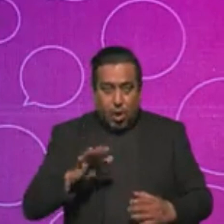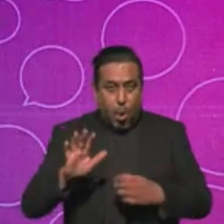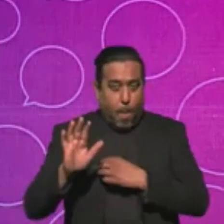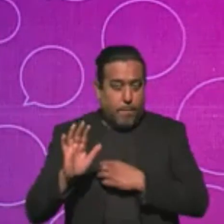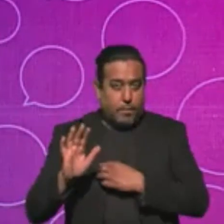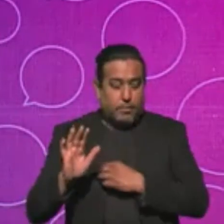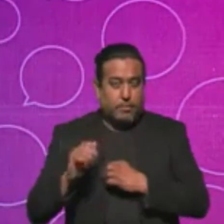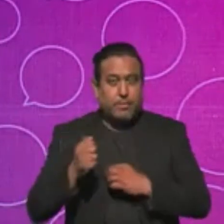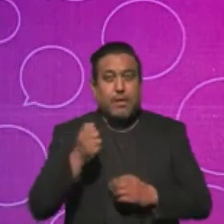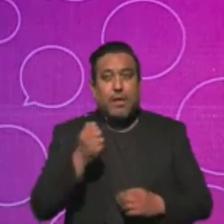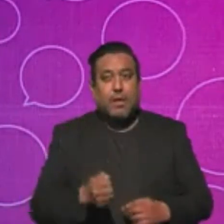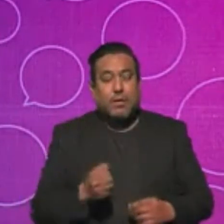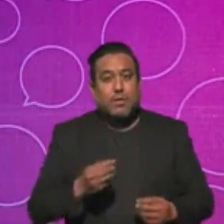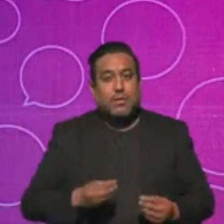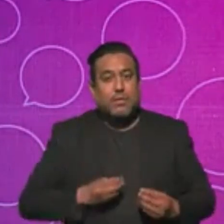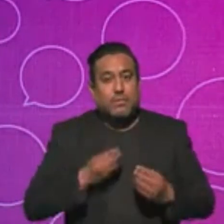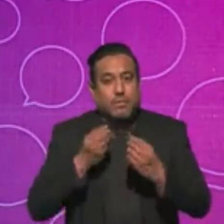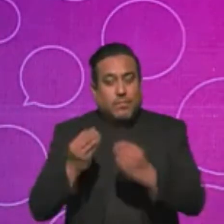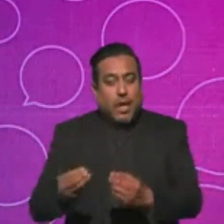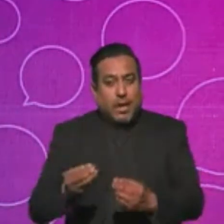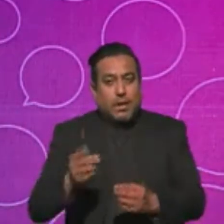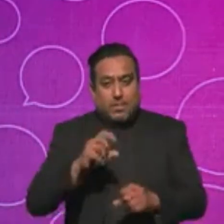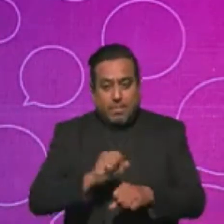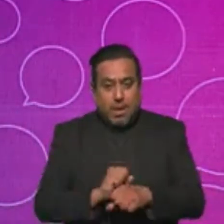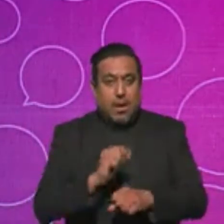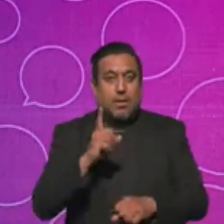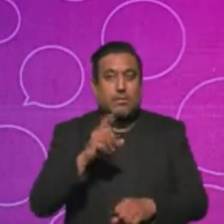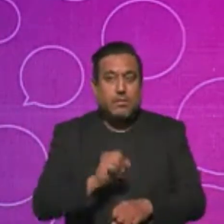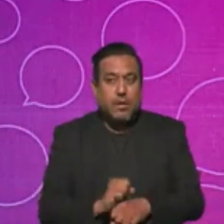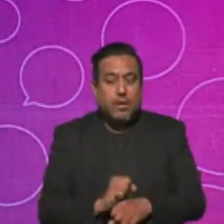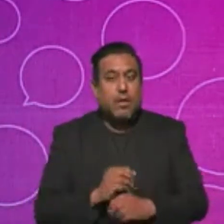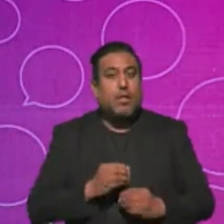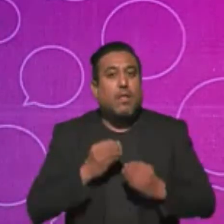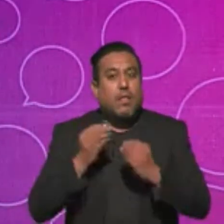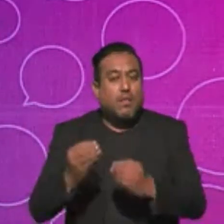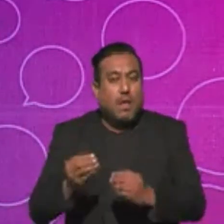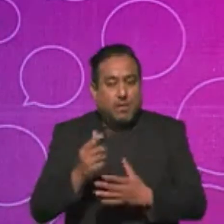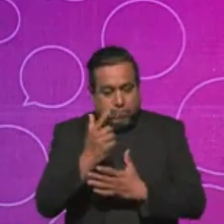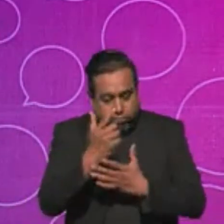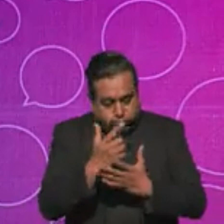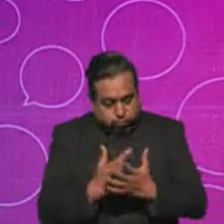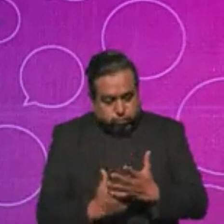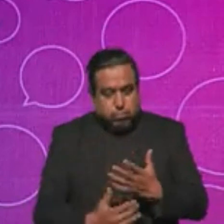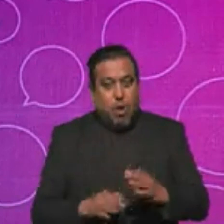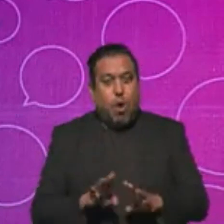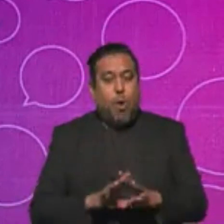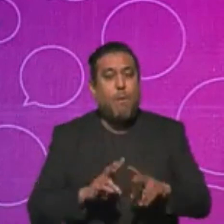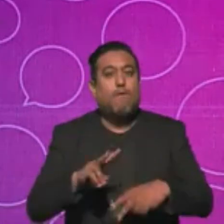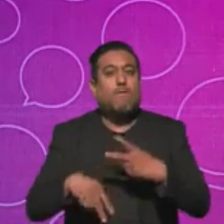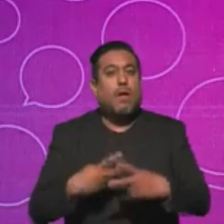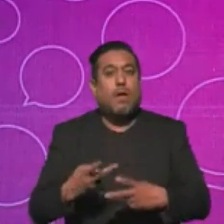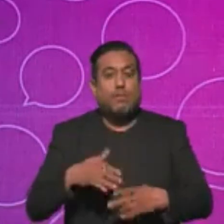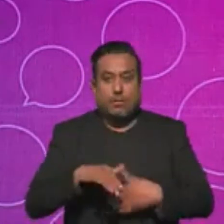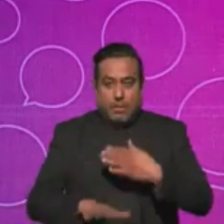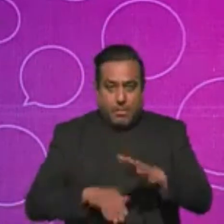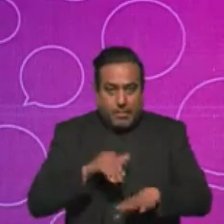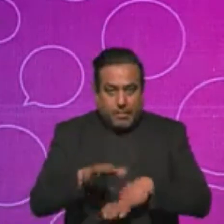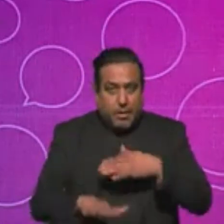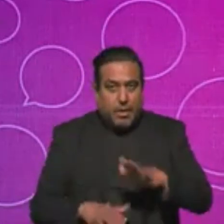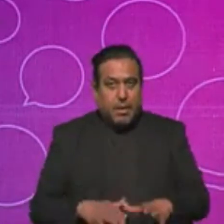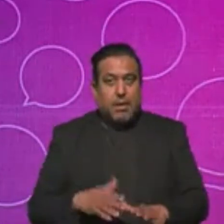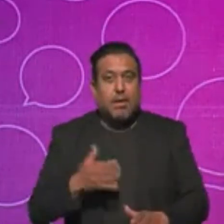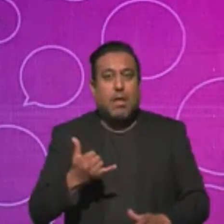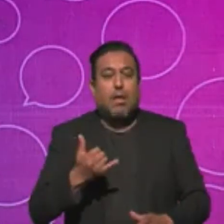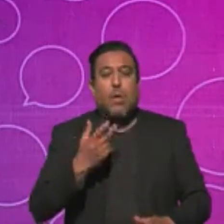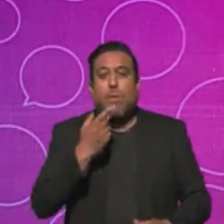eh darles cada semana un estado de resultados de cómo vamos avanzando y en qué hemos